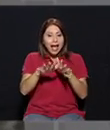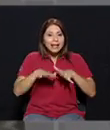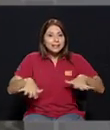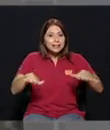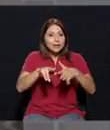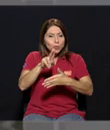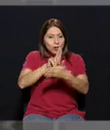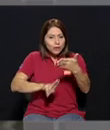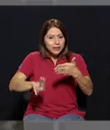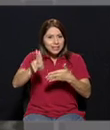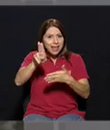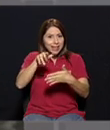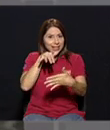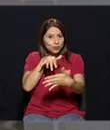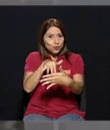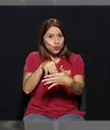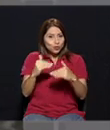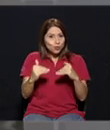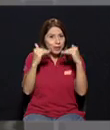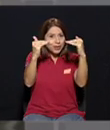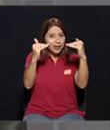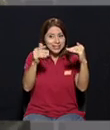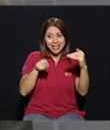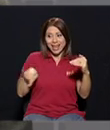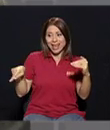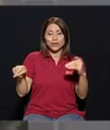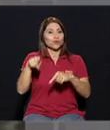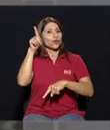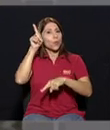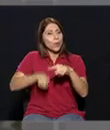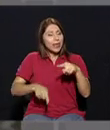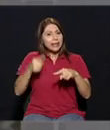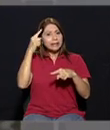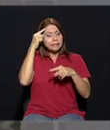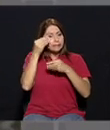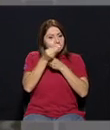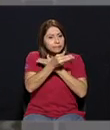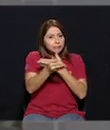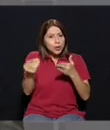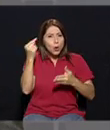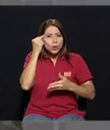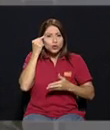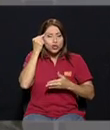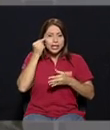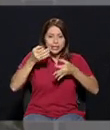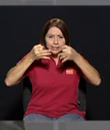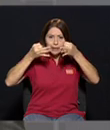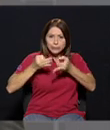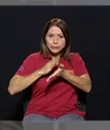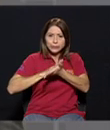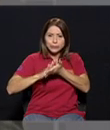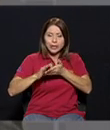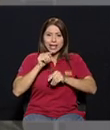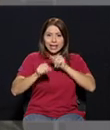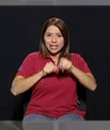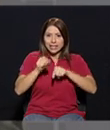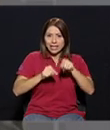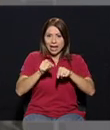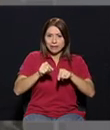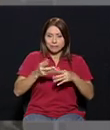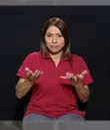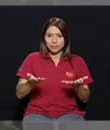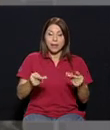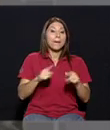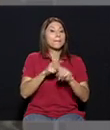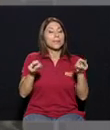país, esa conciencia lúcida y crítica que se necesita tener. Pero además, veamos que en la